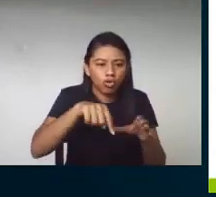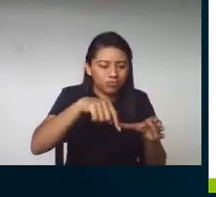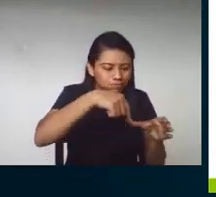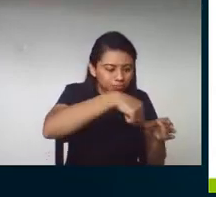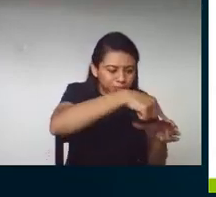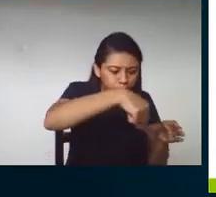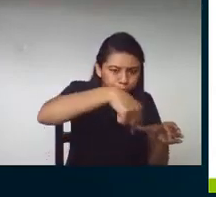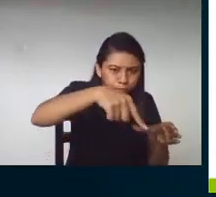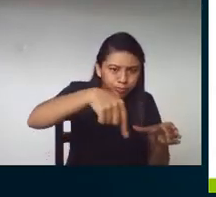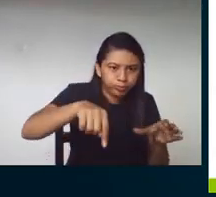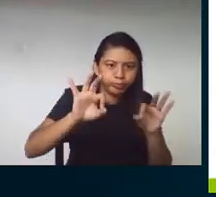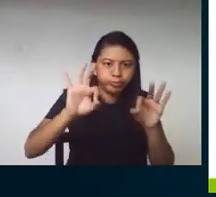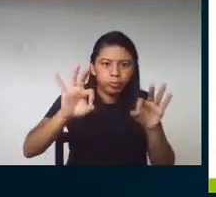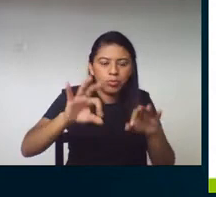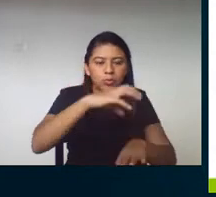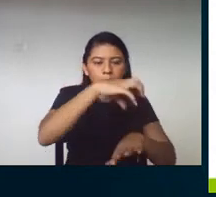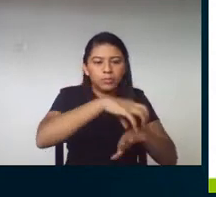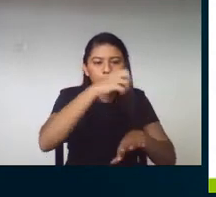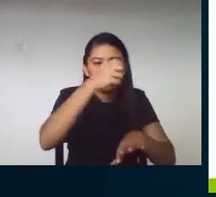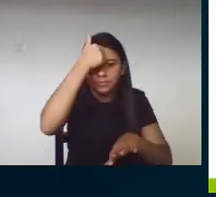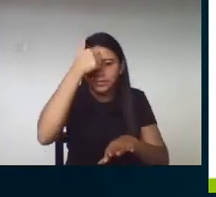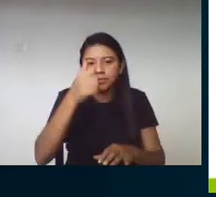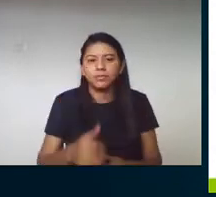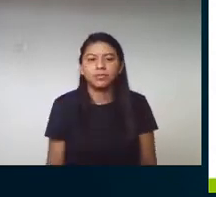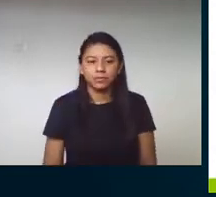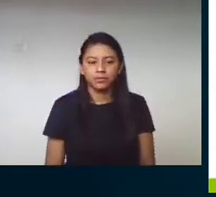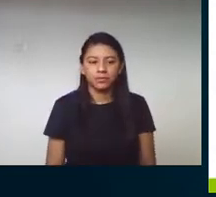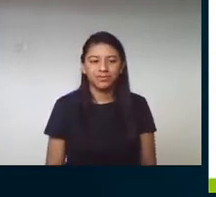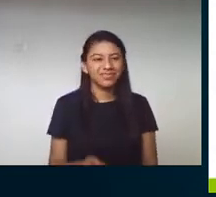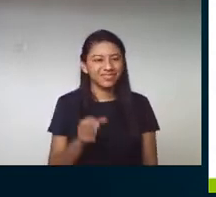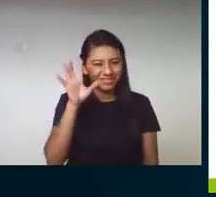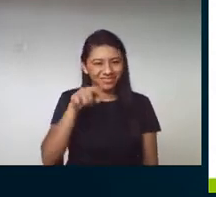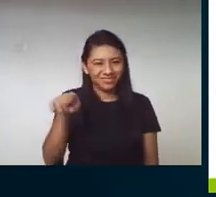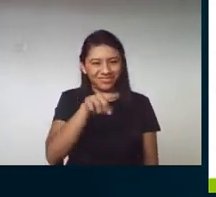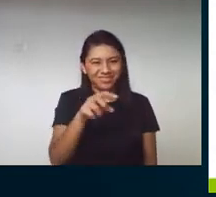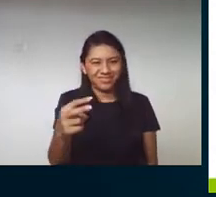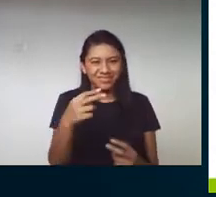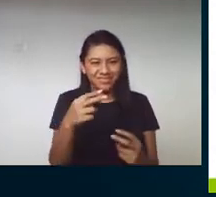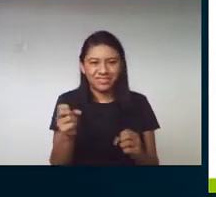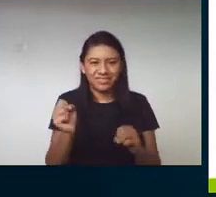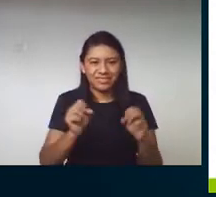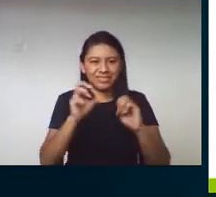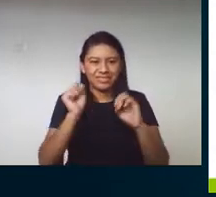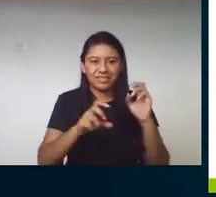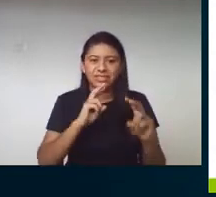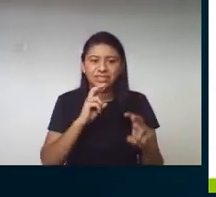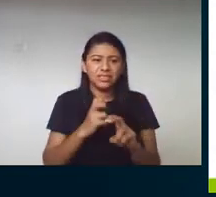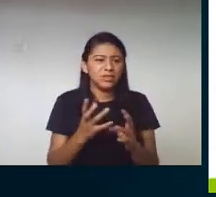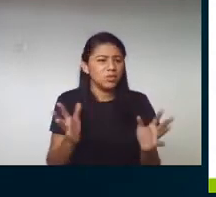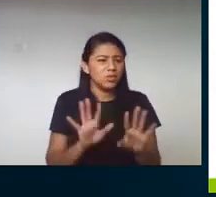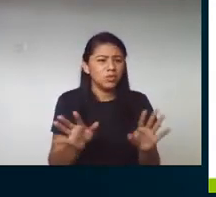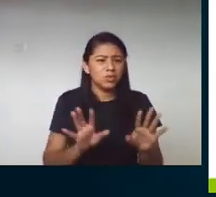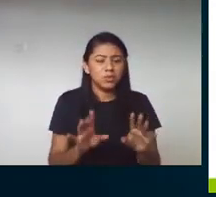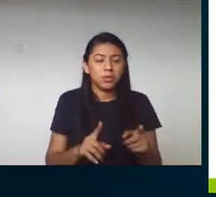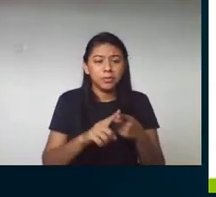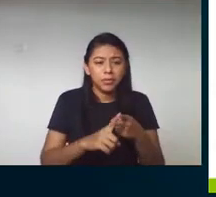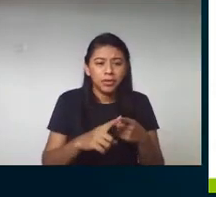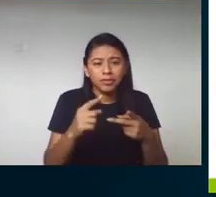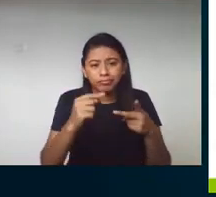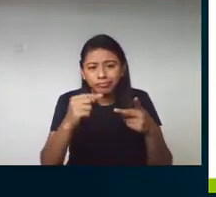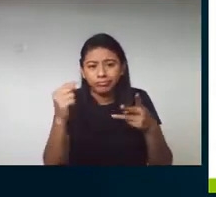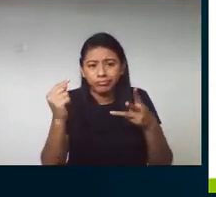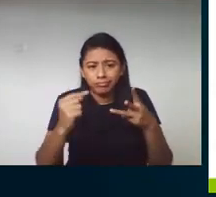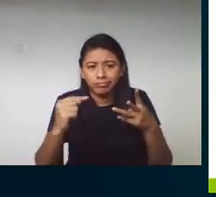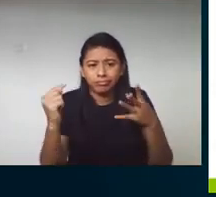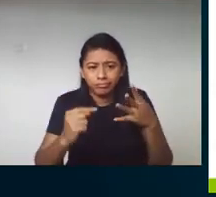bueno, pero es que todo esto suena como muy complejo, hay que hacer una amplia inversión en infraestructura tecnológica, toca correr simulaciones numéricas que pueden llegar a ser